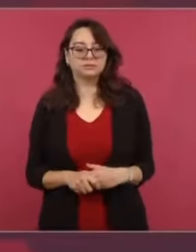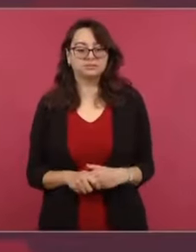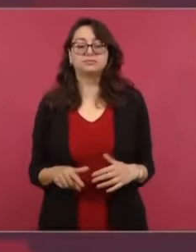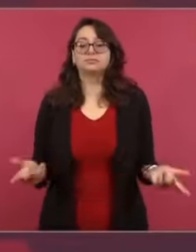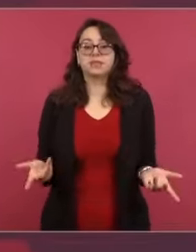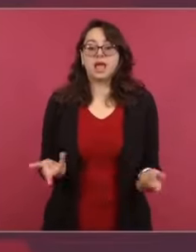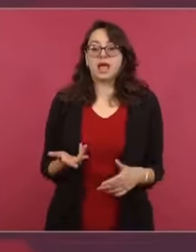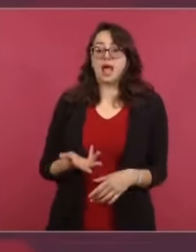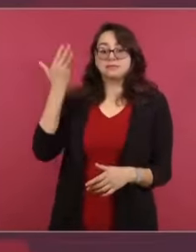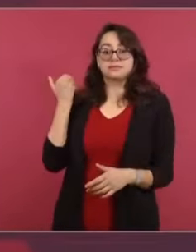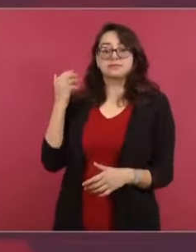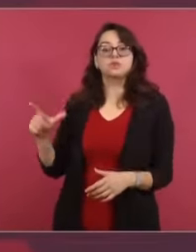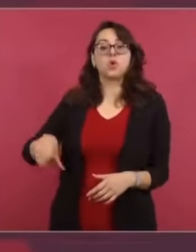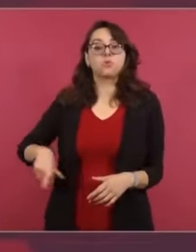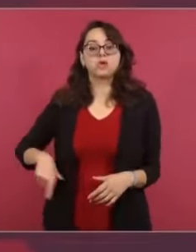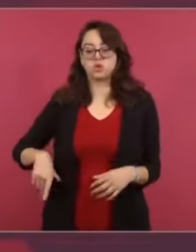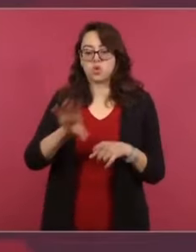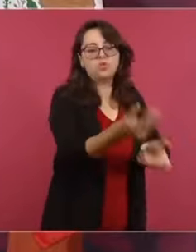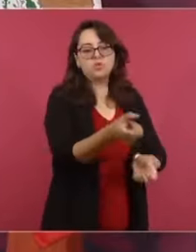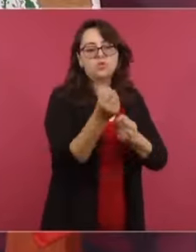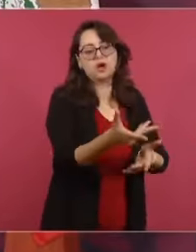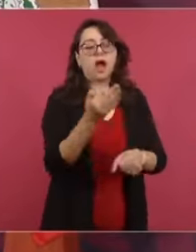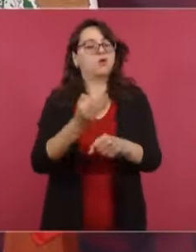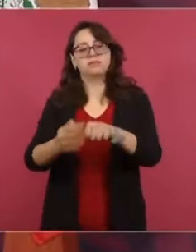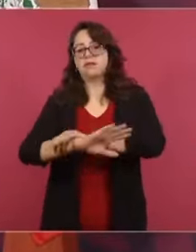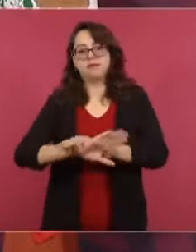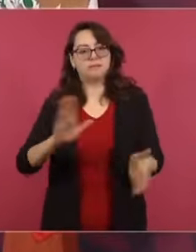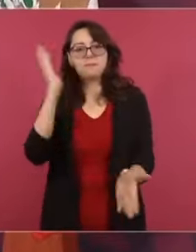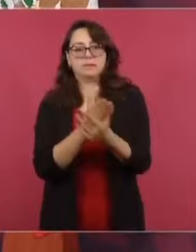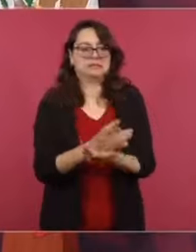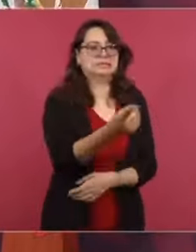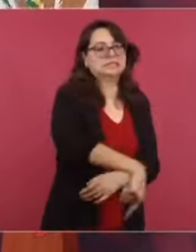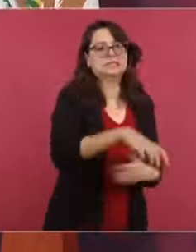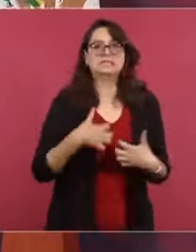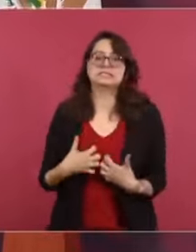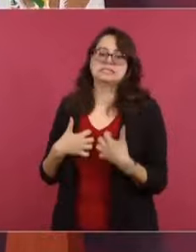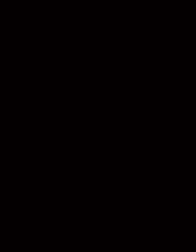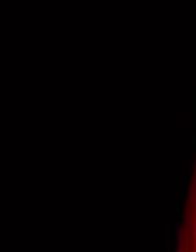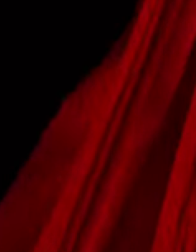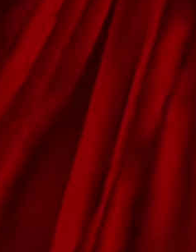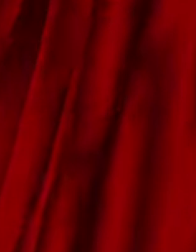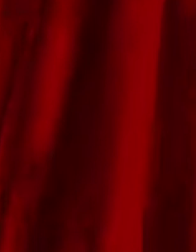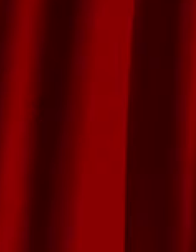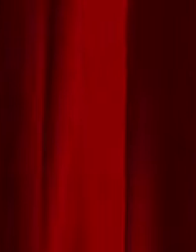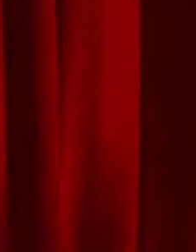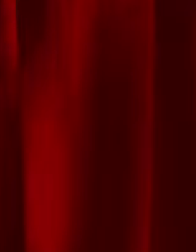un comité al servicio de una minoría. Pues, por ejemplo, los ministros de la Corte.